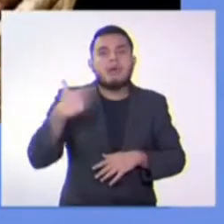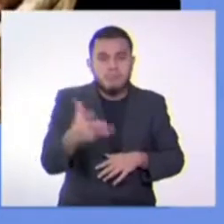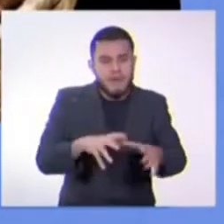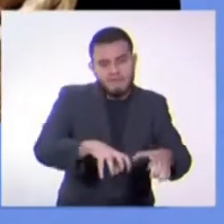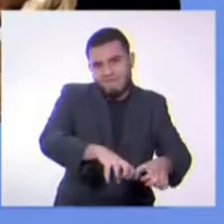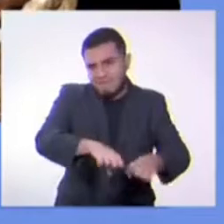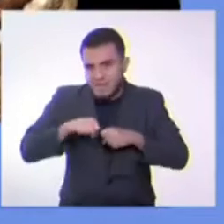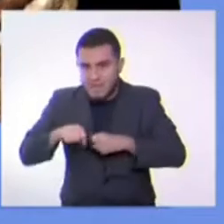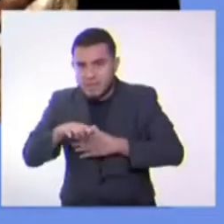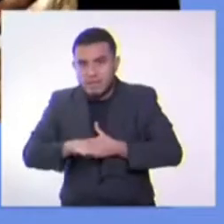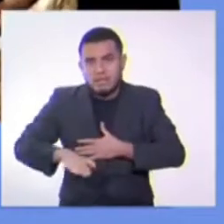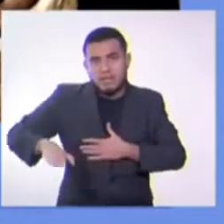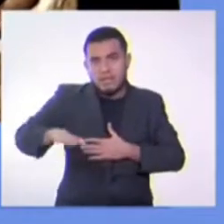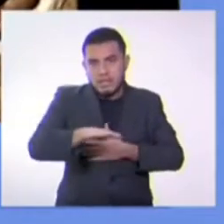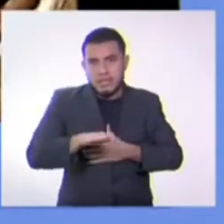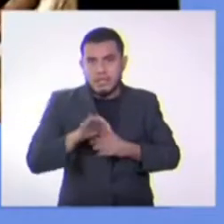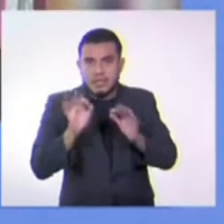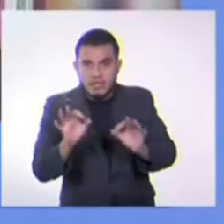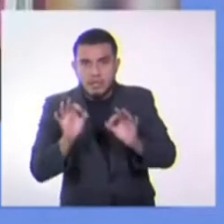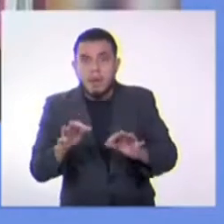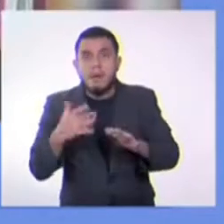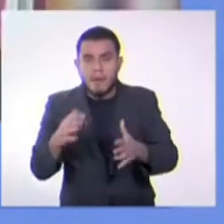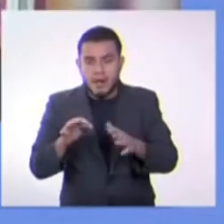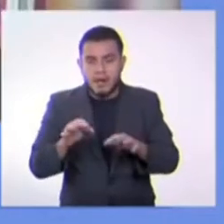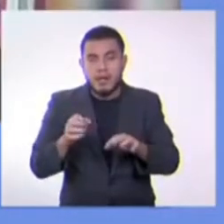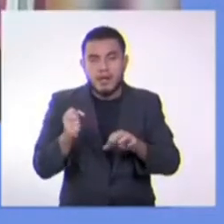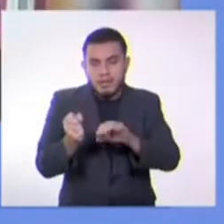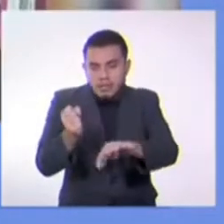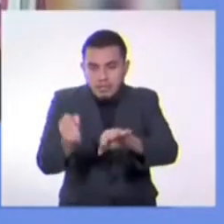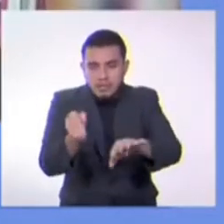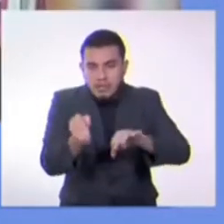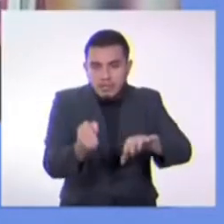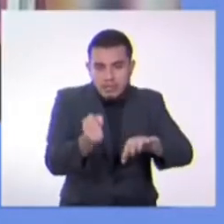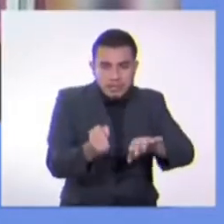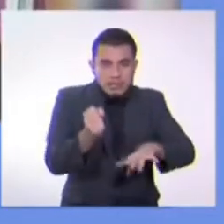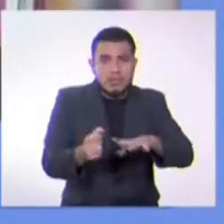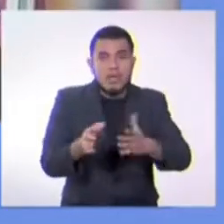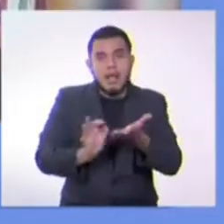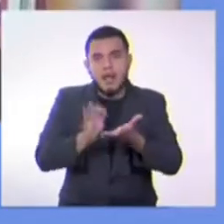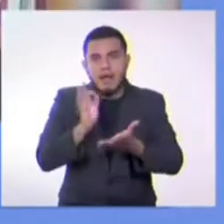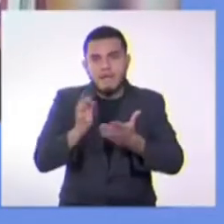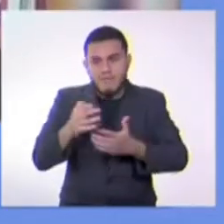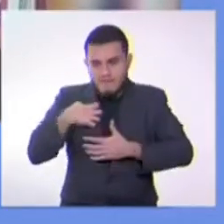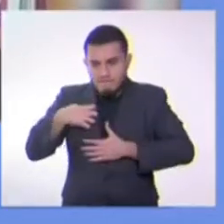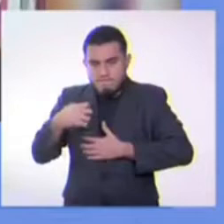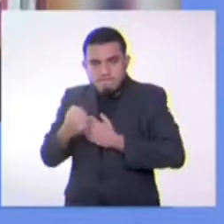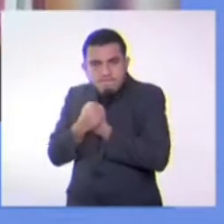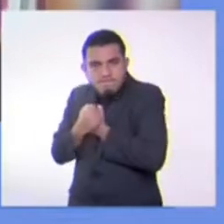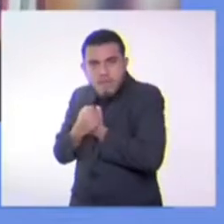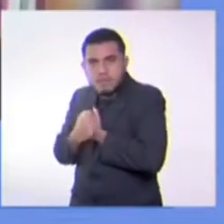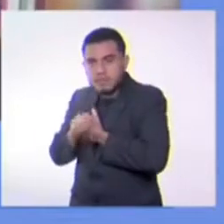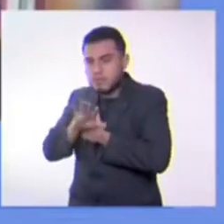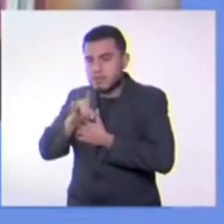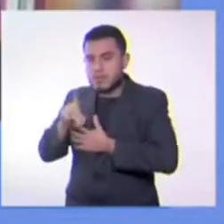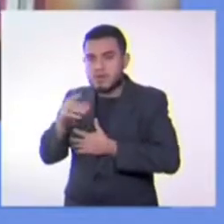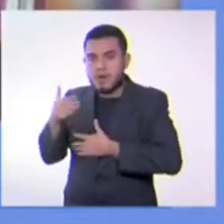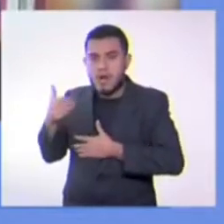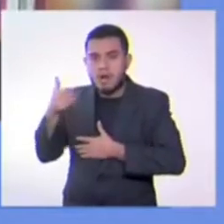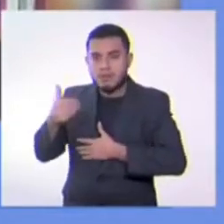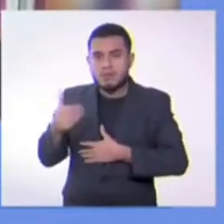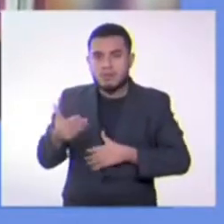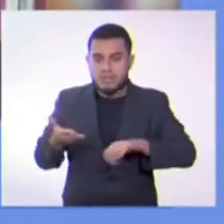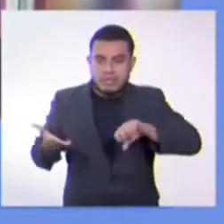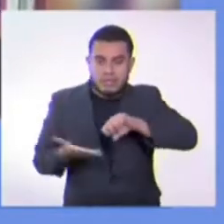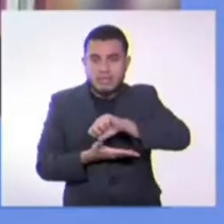tierras planas para el cultivo del café. Como consecuencia, a casi 51 años de la abolición de